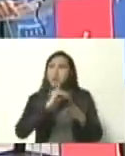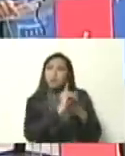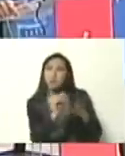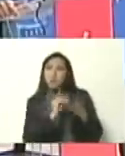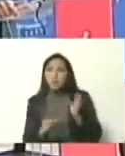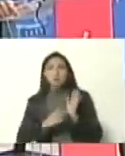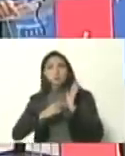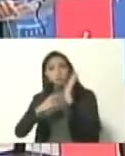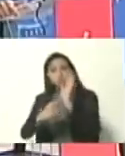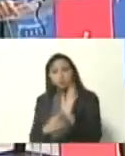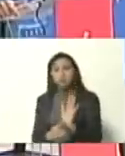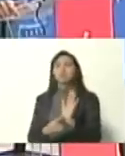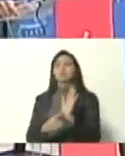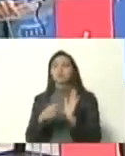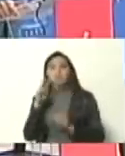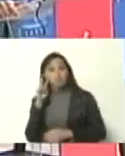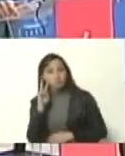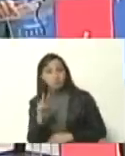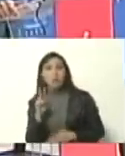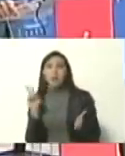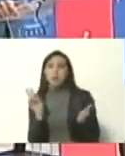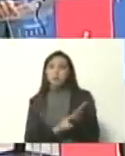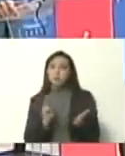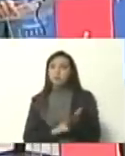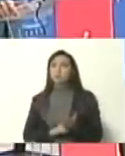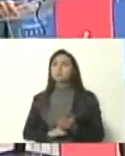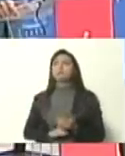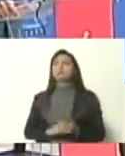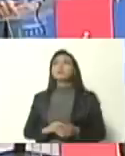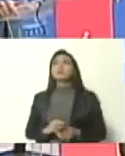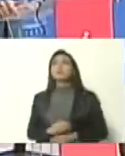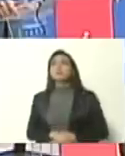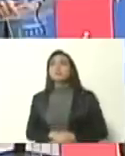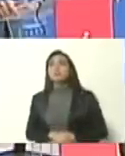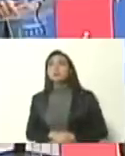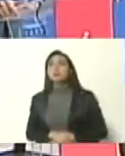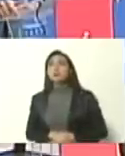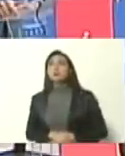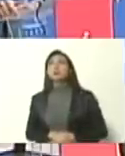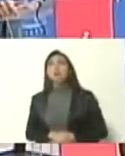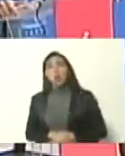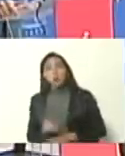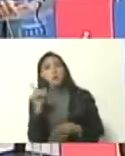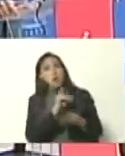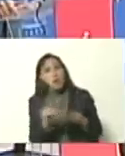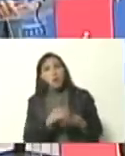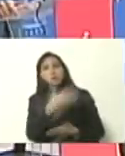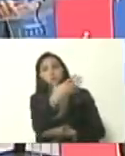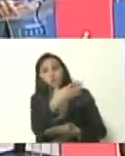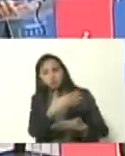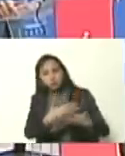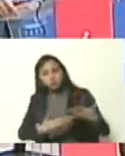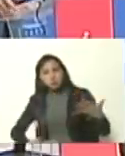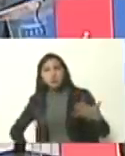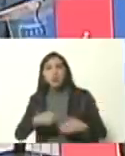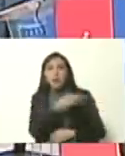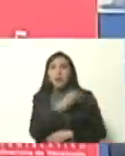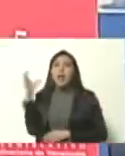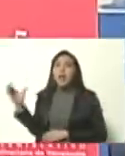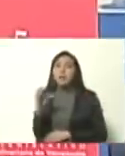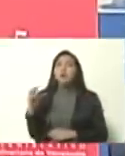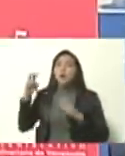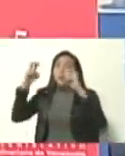no tenga ninguna duda de que abriremos una investigación y nuevamente alimentaremos el expediente que estamos proporcionando al Parlamento de Colombia para que